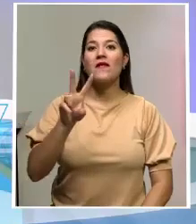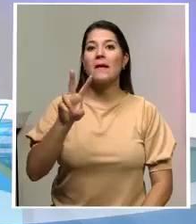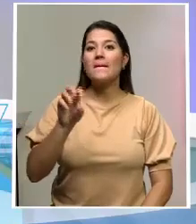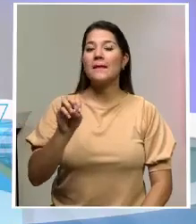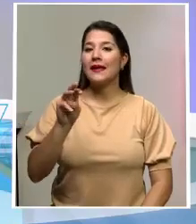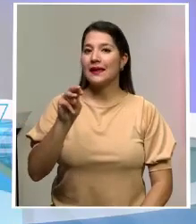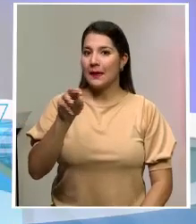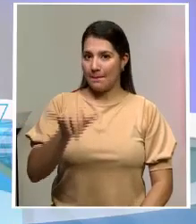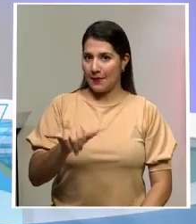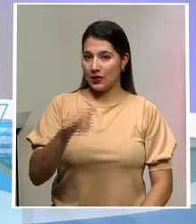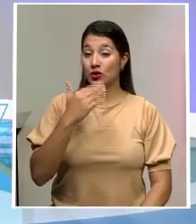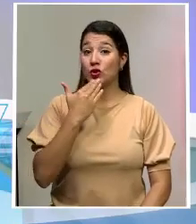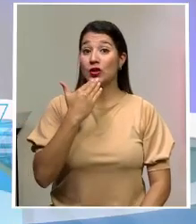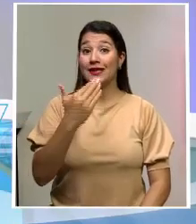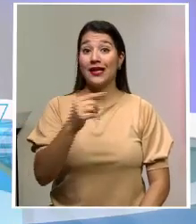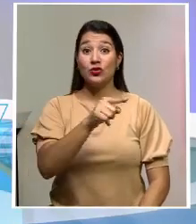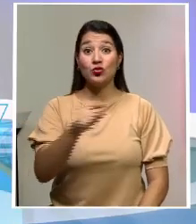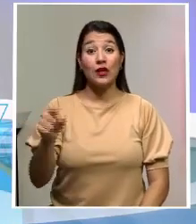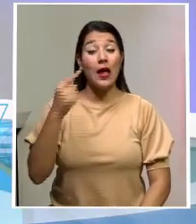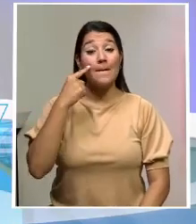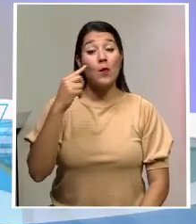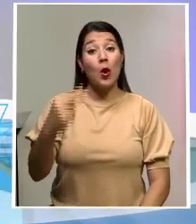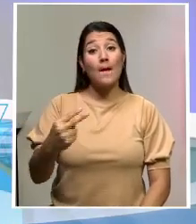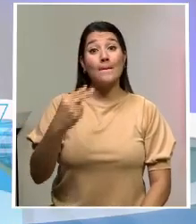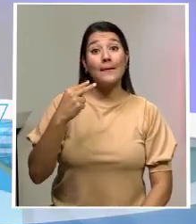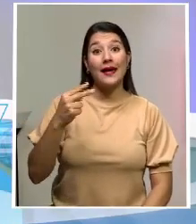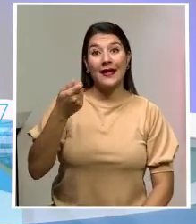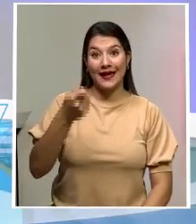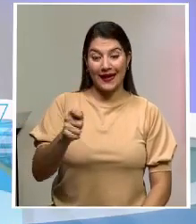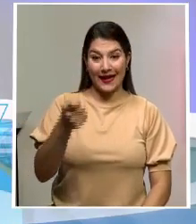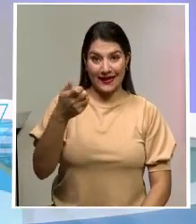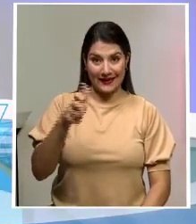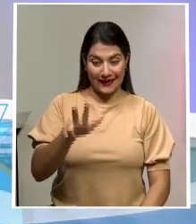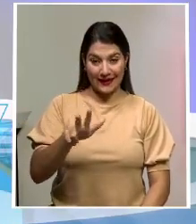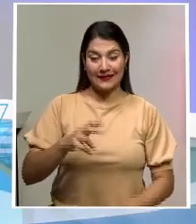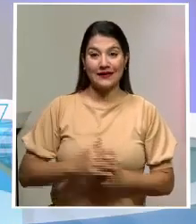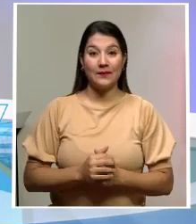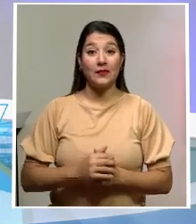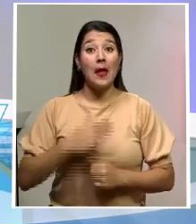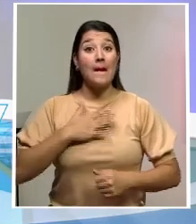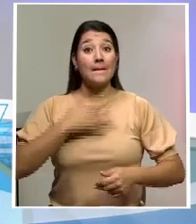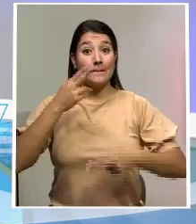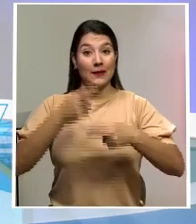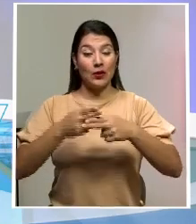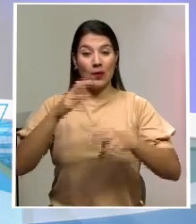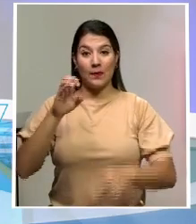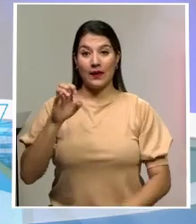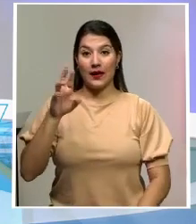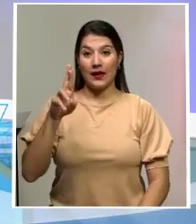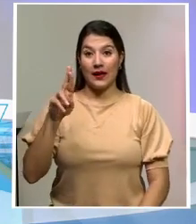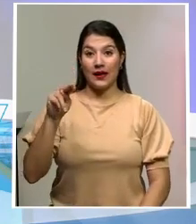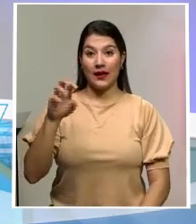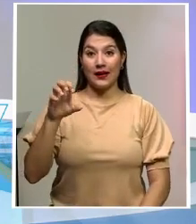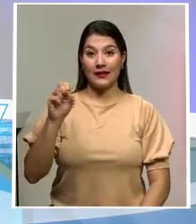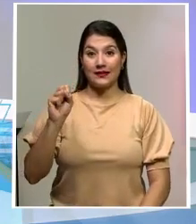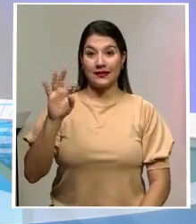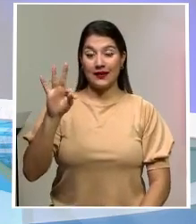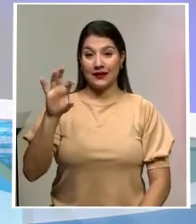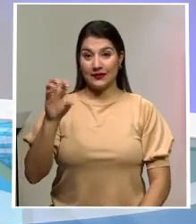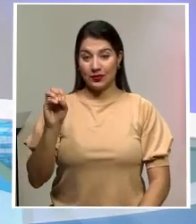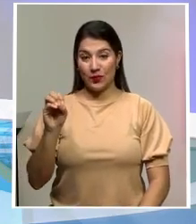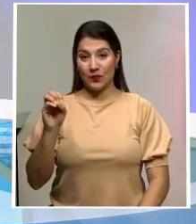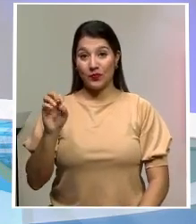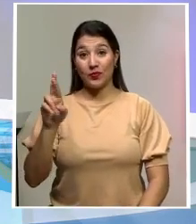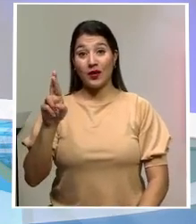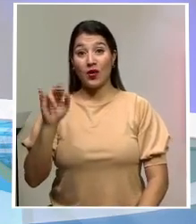de mayo. Gracias por informarse con la señal de Canal 13. Soy Ernesto Rivera. Los invito también